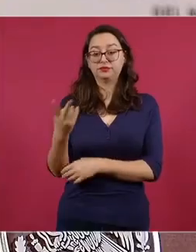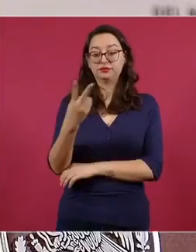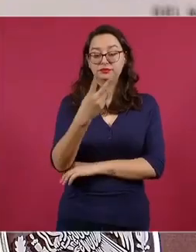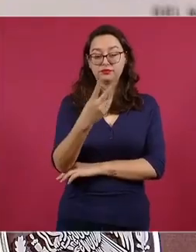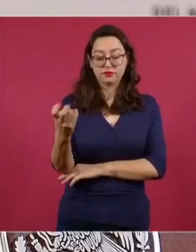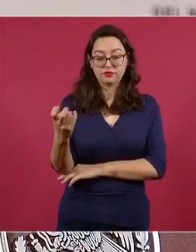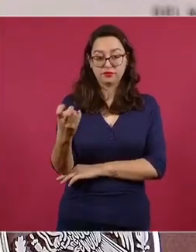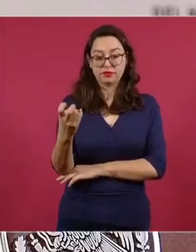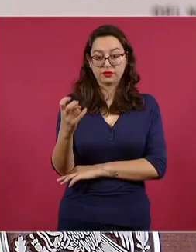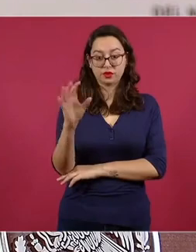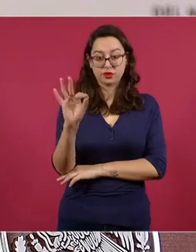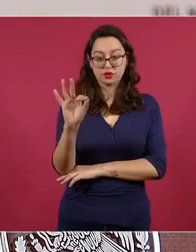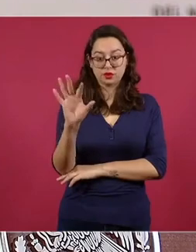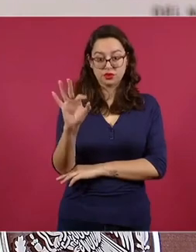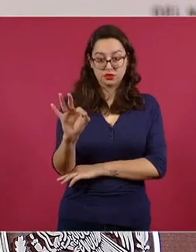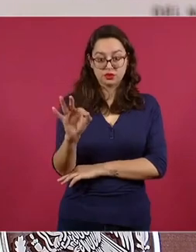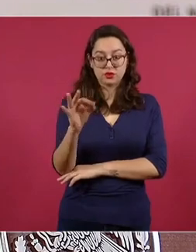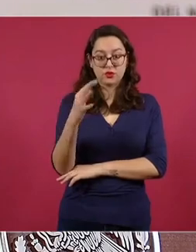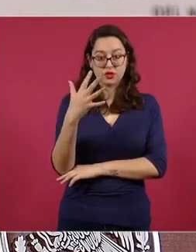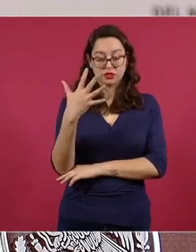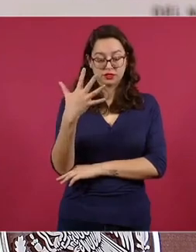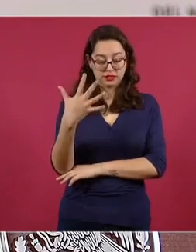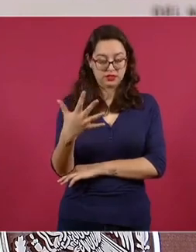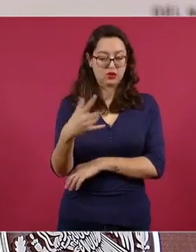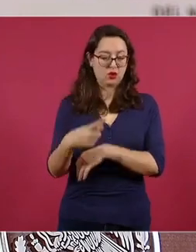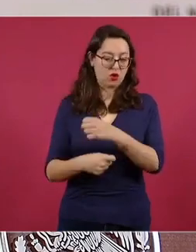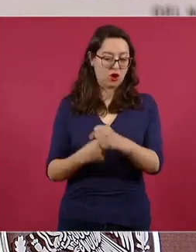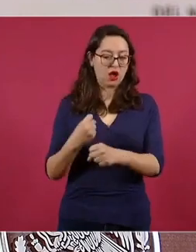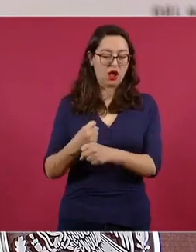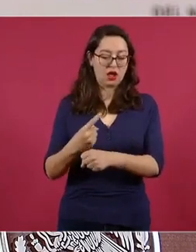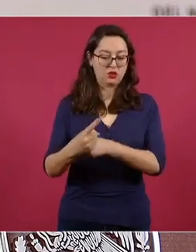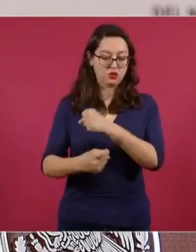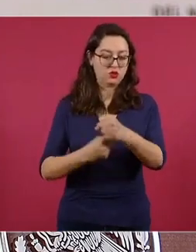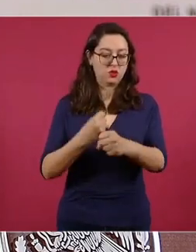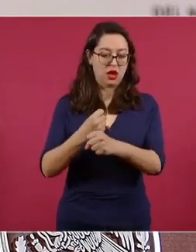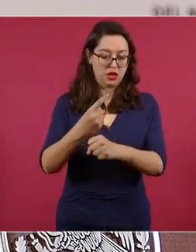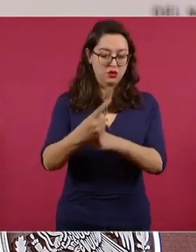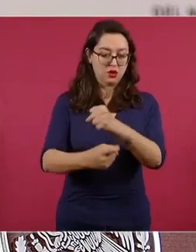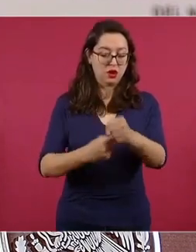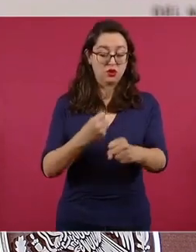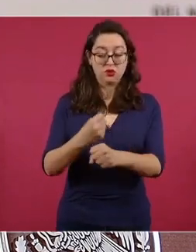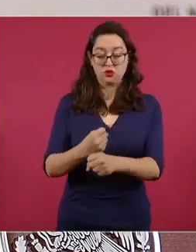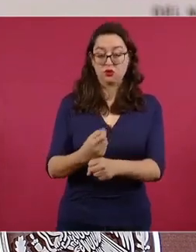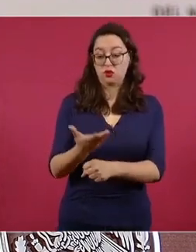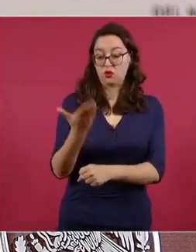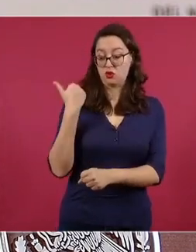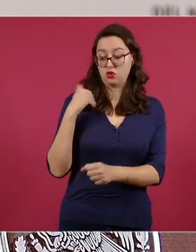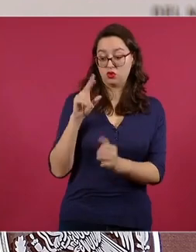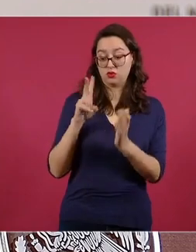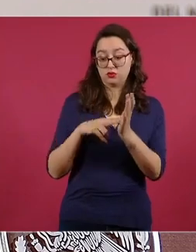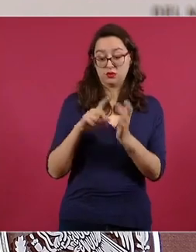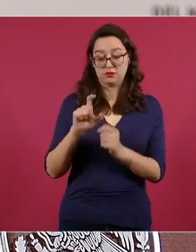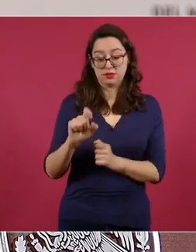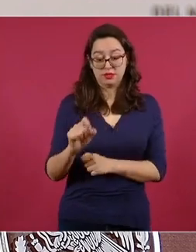245 denuncias durante todos los años. El año pasado presentamos